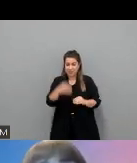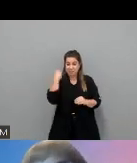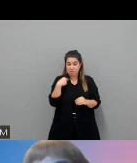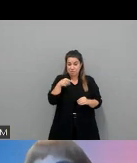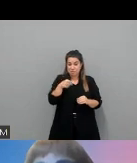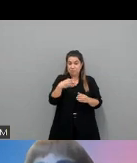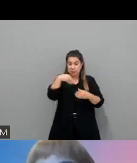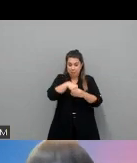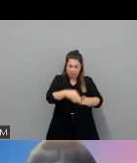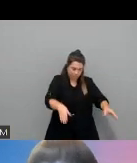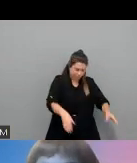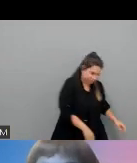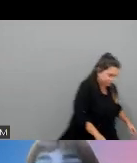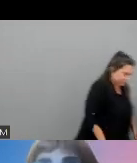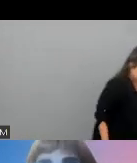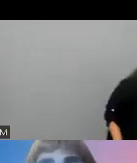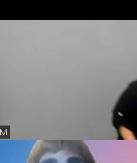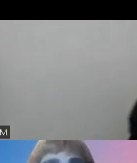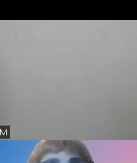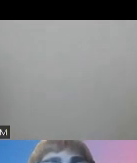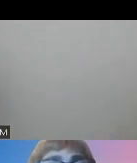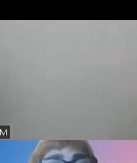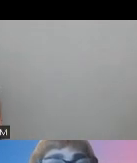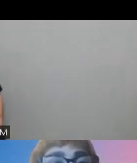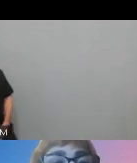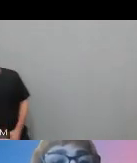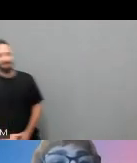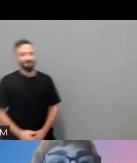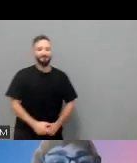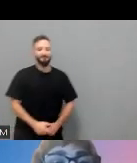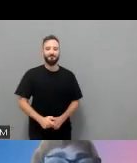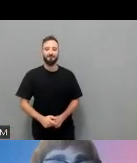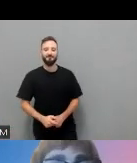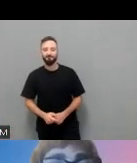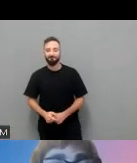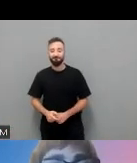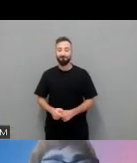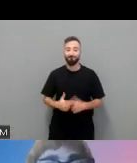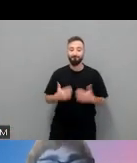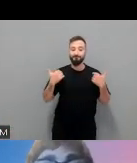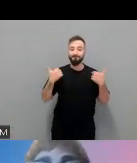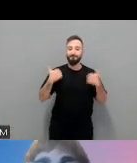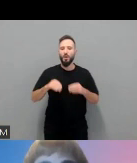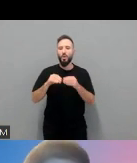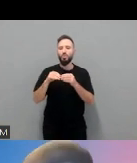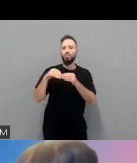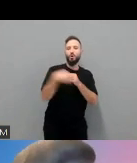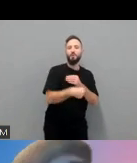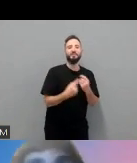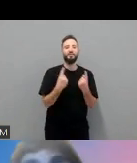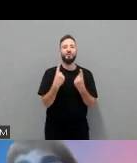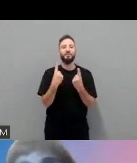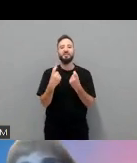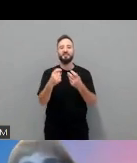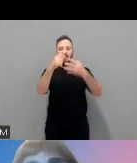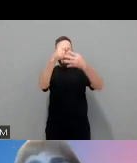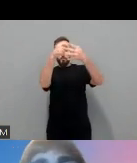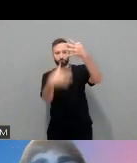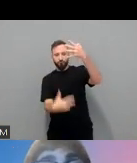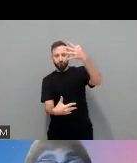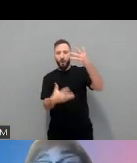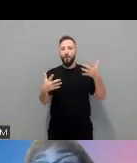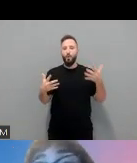¿vale? Siga trabajando. ¿Qué documentación se necesita? Bueno,